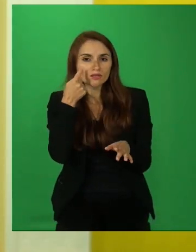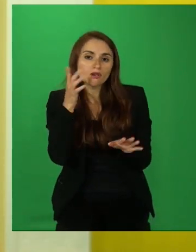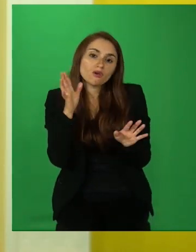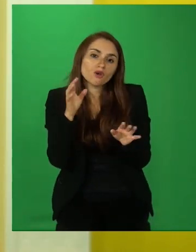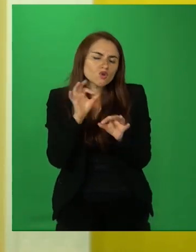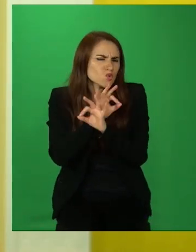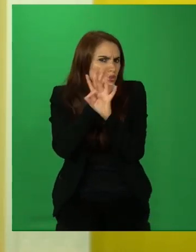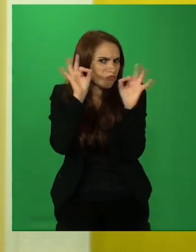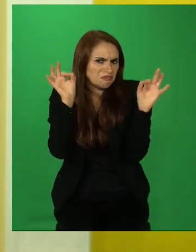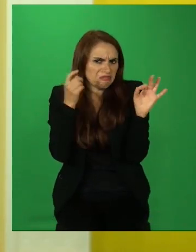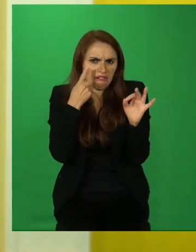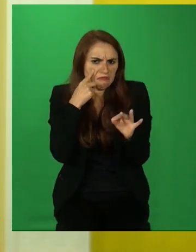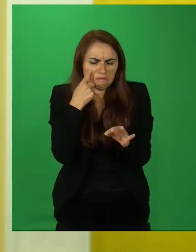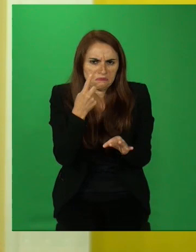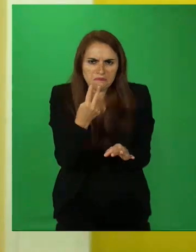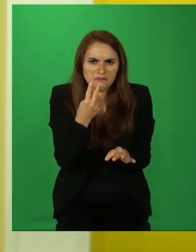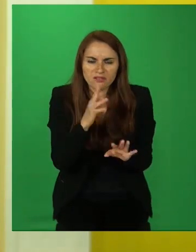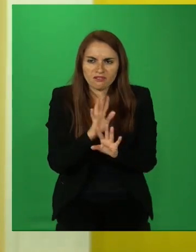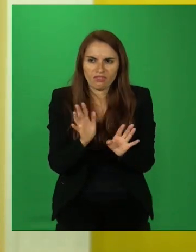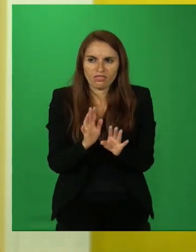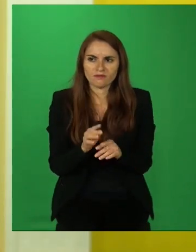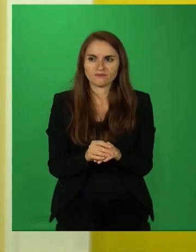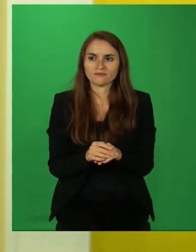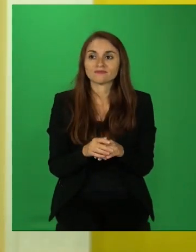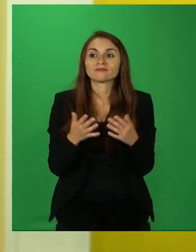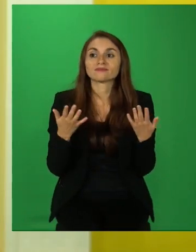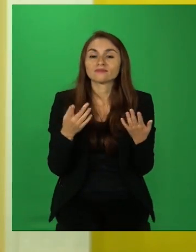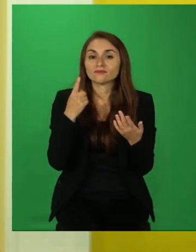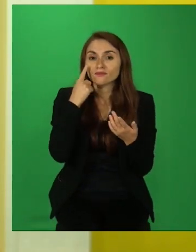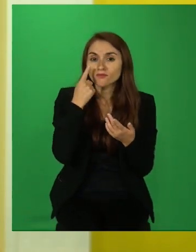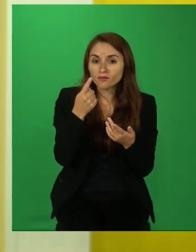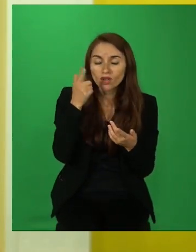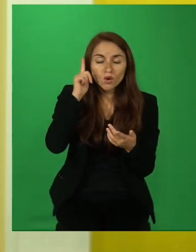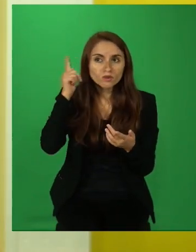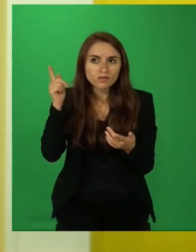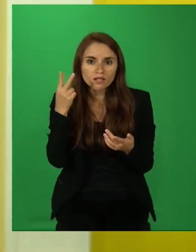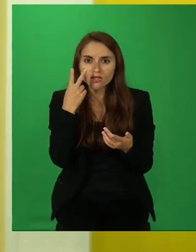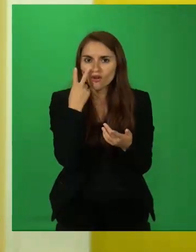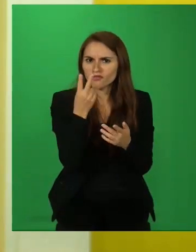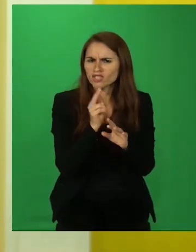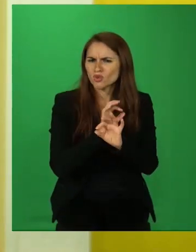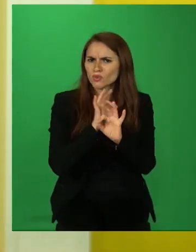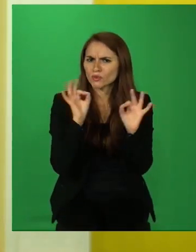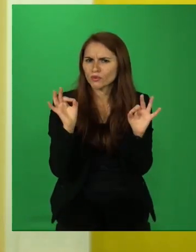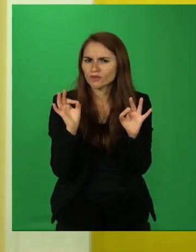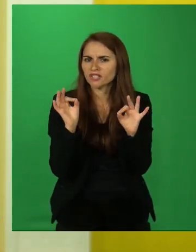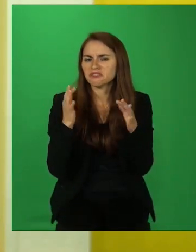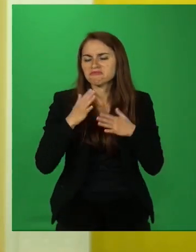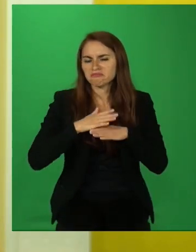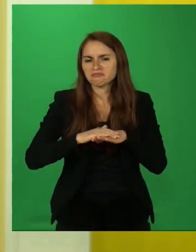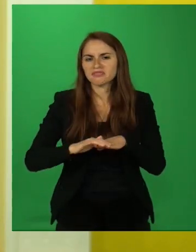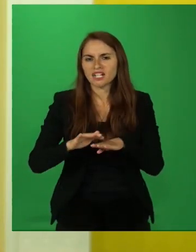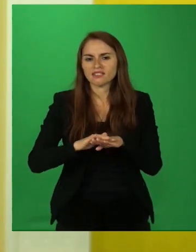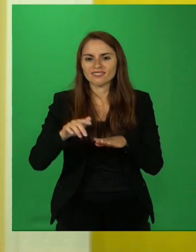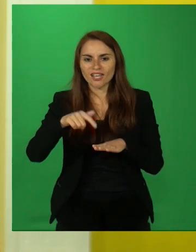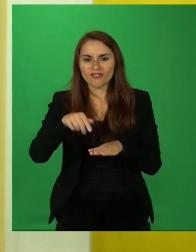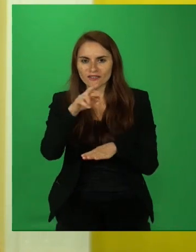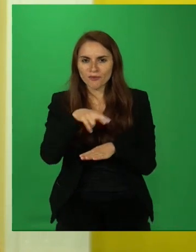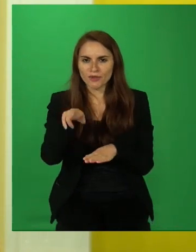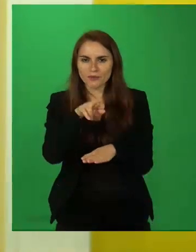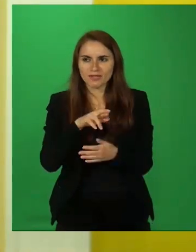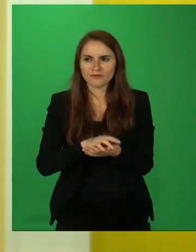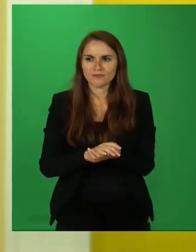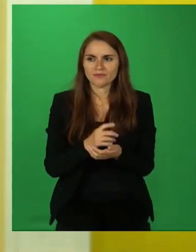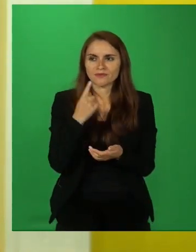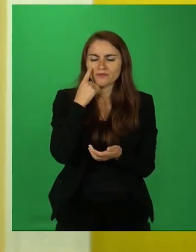quizás nunca la has escuchado pero si la escuchaste o no la has escuchado no te preocupes porque la vamos a repasar acá